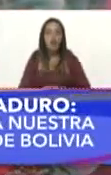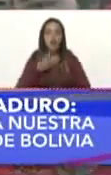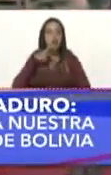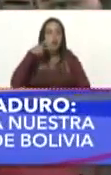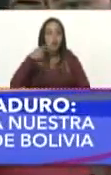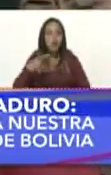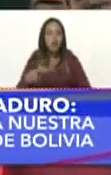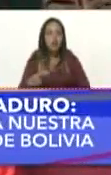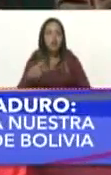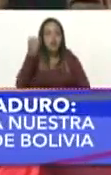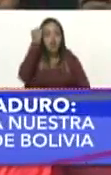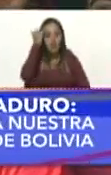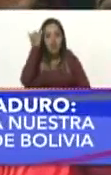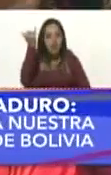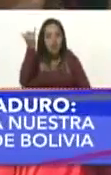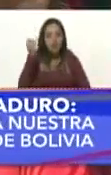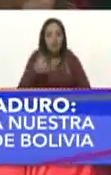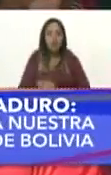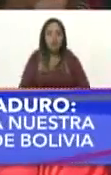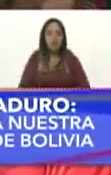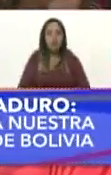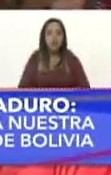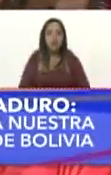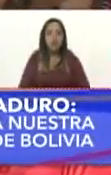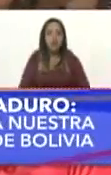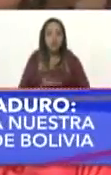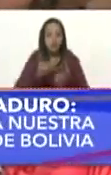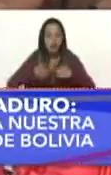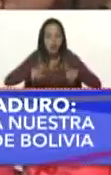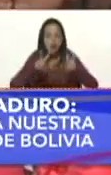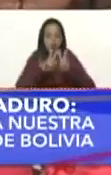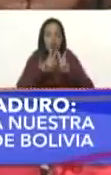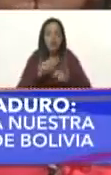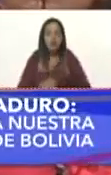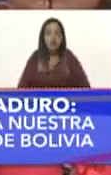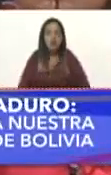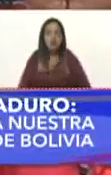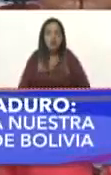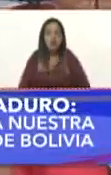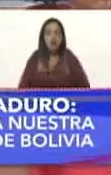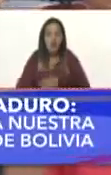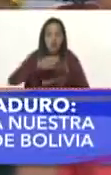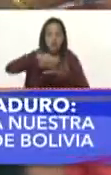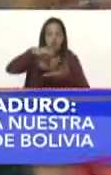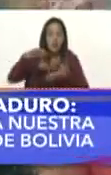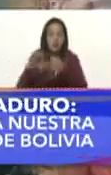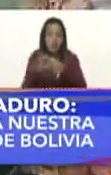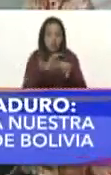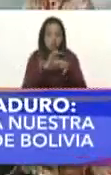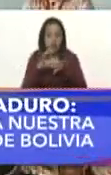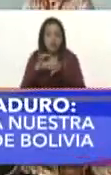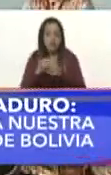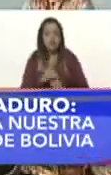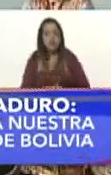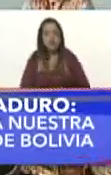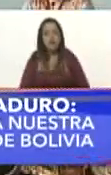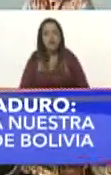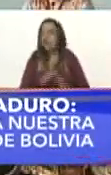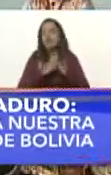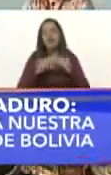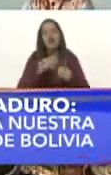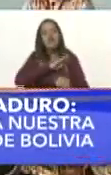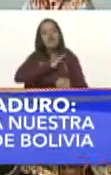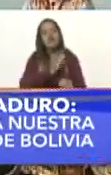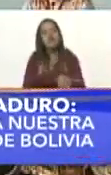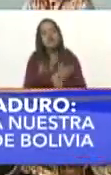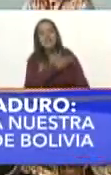política, ideológica, moral, la unión espiritual de todas las fuerzas que